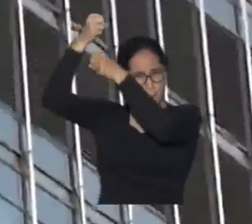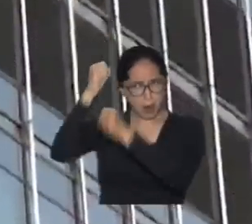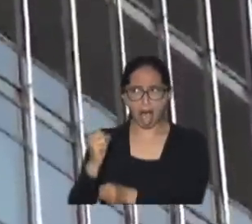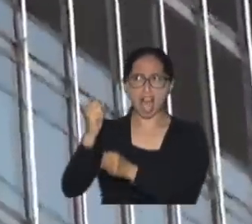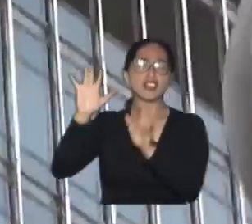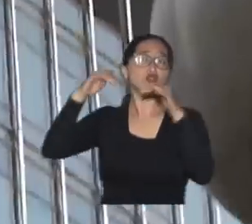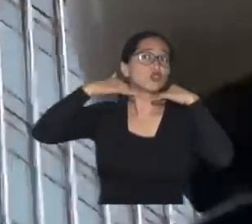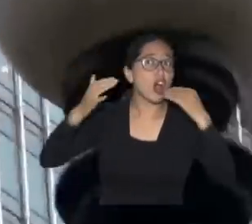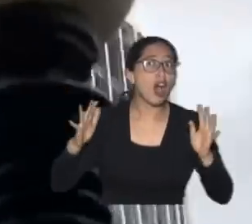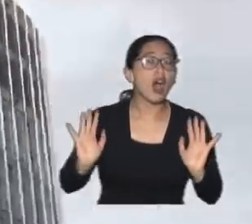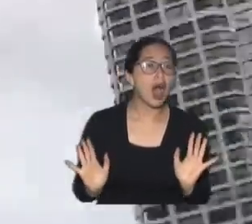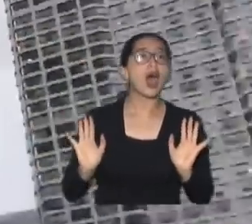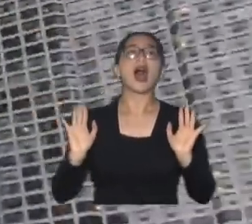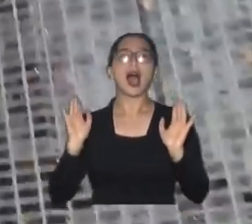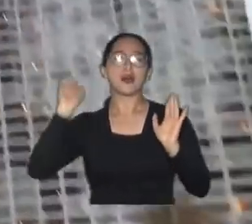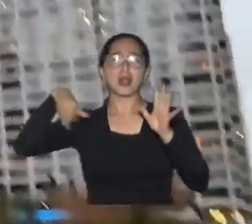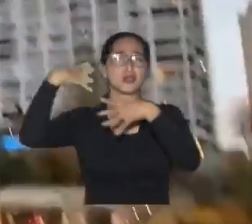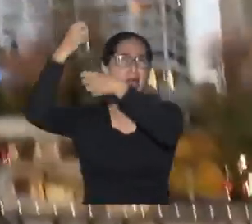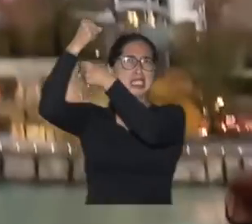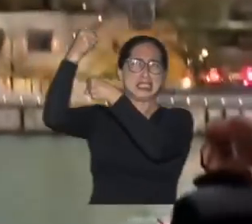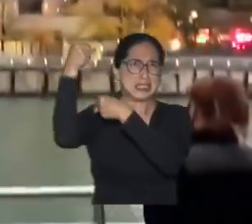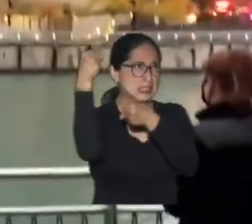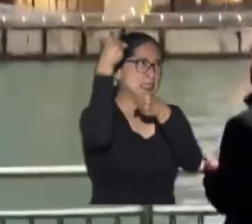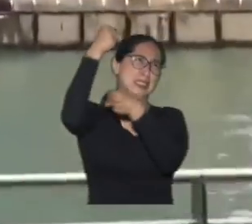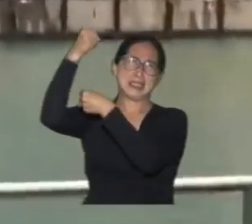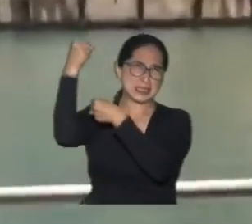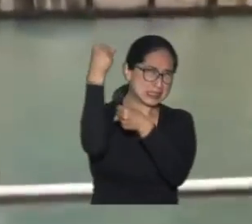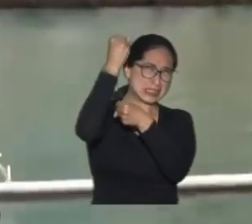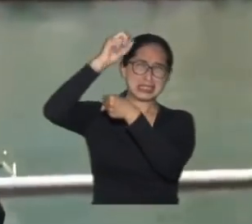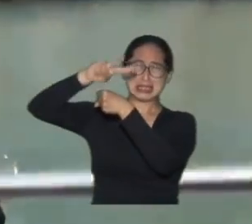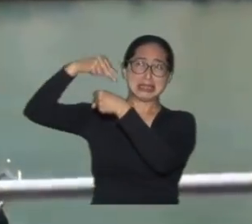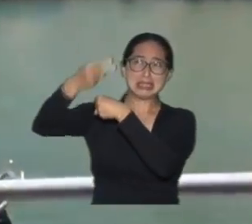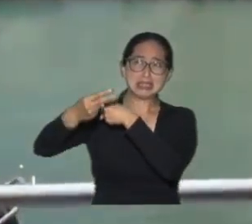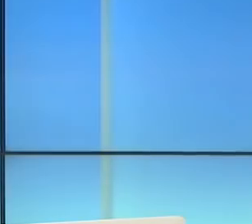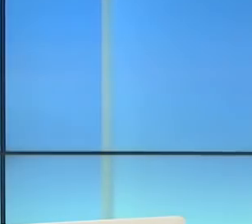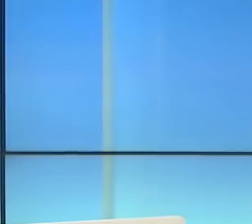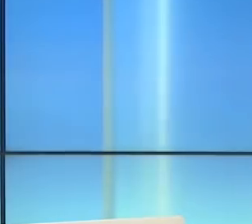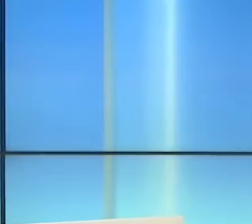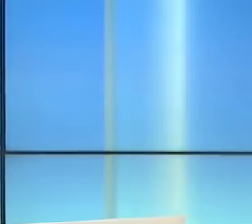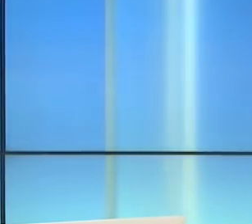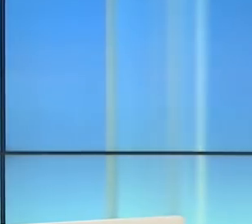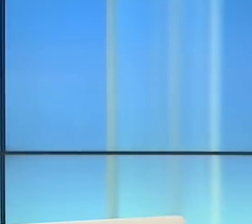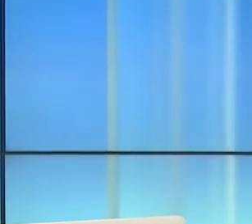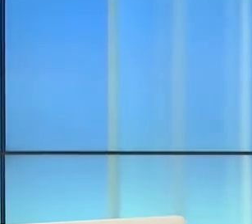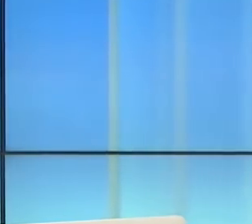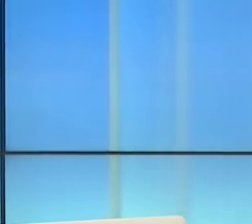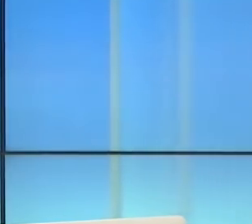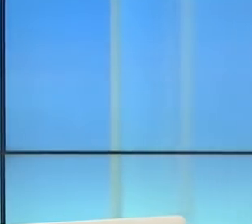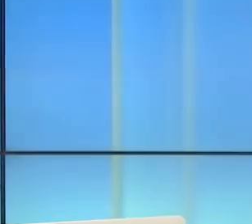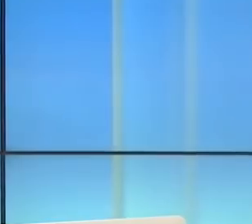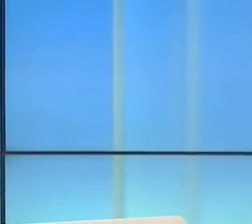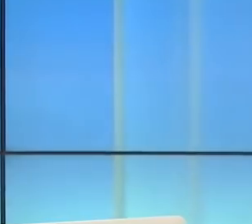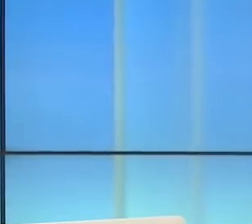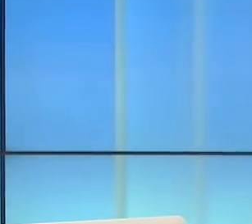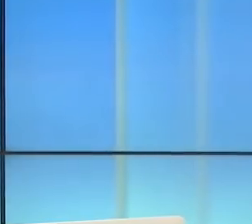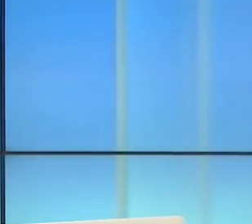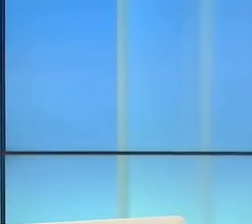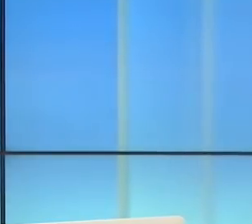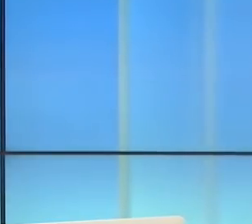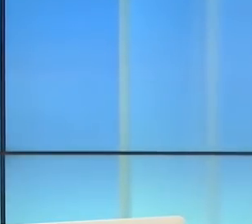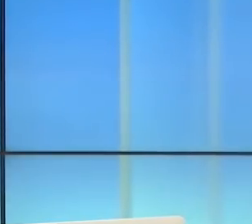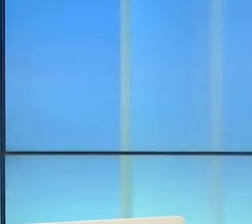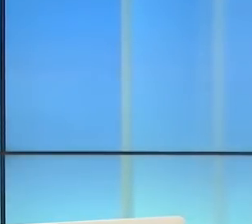aunque finalmente desistió tras la mediación con varios agentes. A continuación, los titulares de las noticias